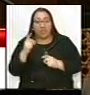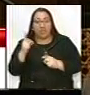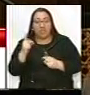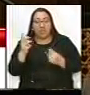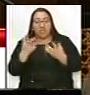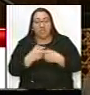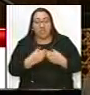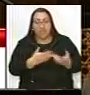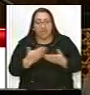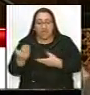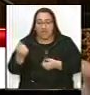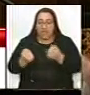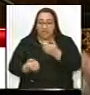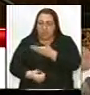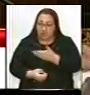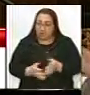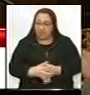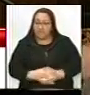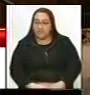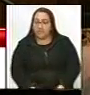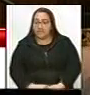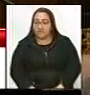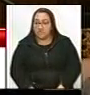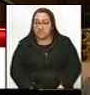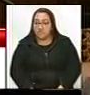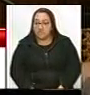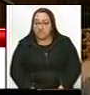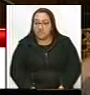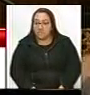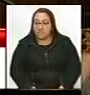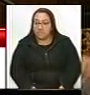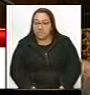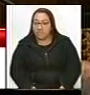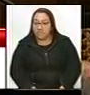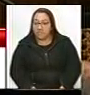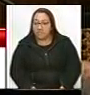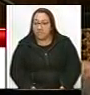concesiones en transportes gritamos a la ciudad y está a nadie a ciegas gálvez